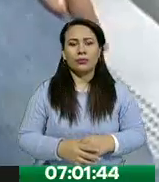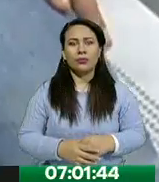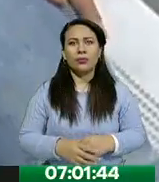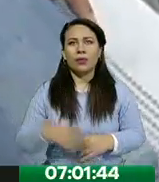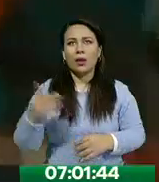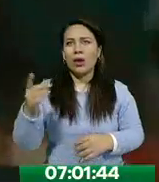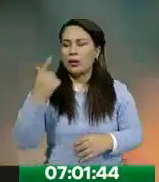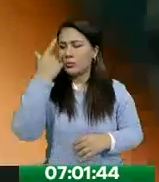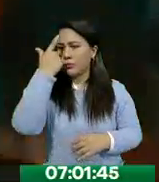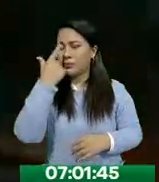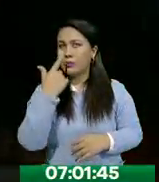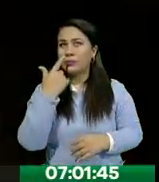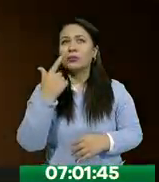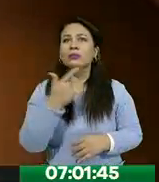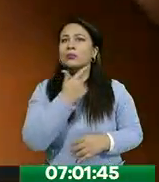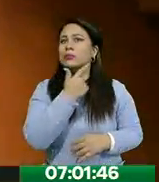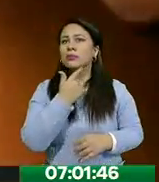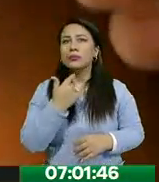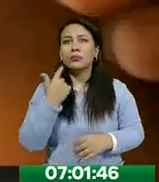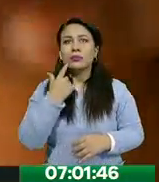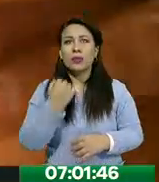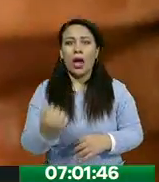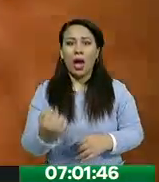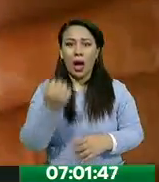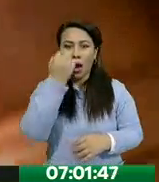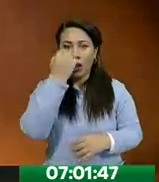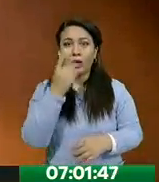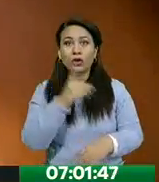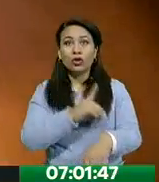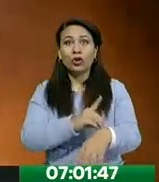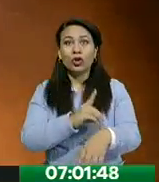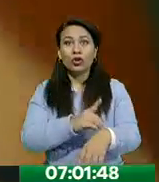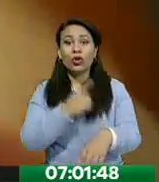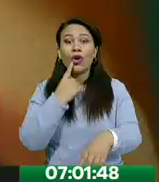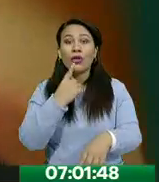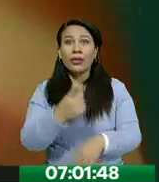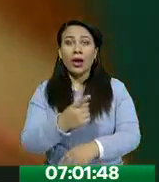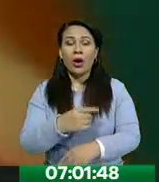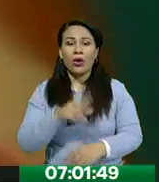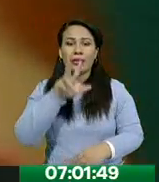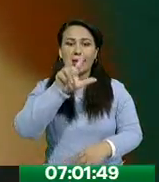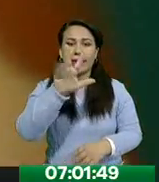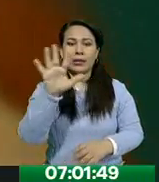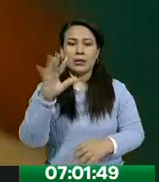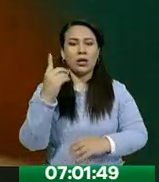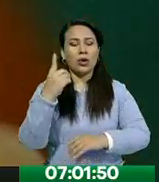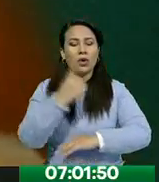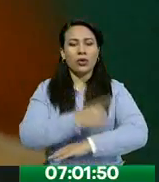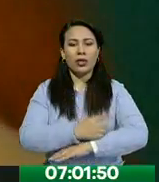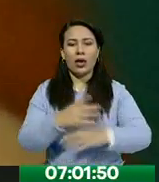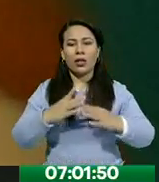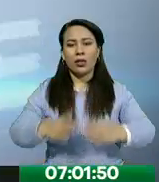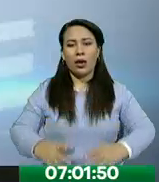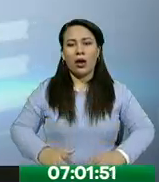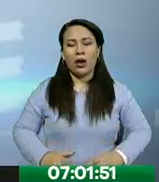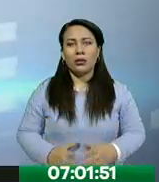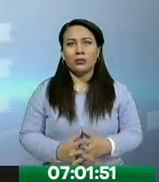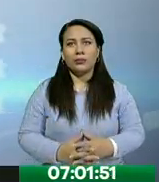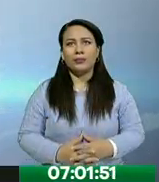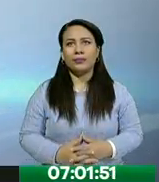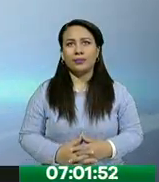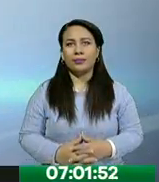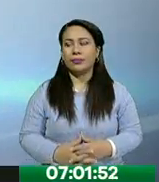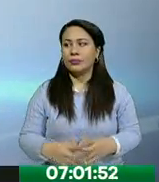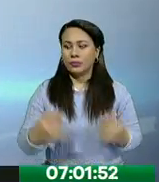pegaba y me daba y me daba. El médico legista de la fiscalía determinó 35 días de incapacidad para la víctima. De aquí va a tener